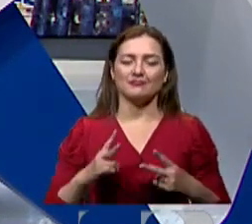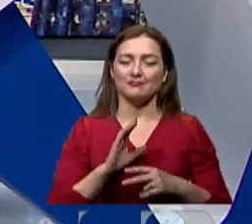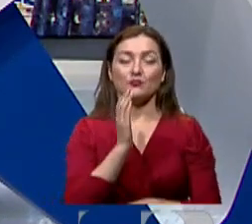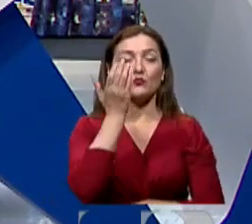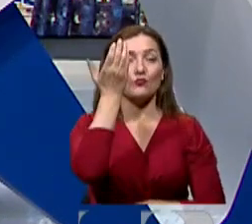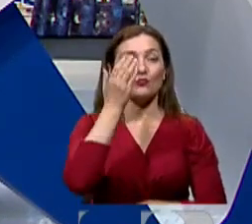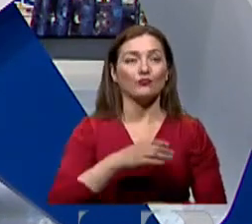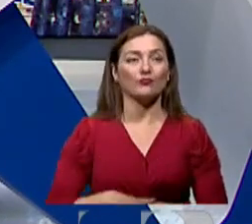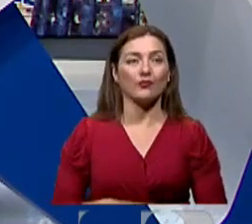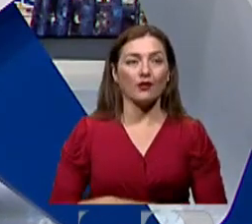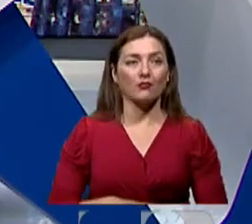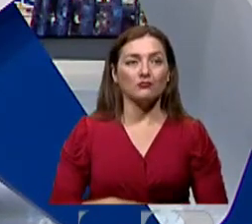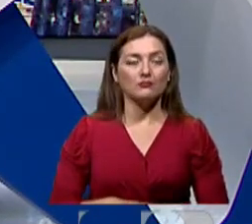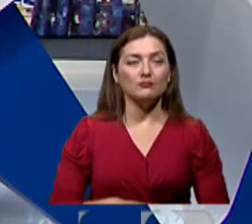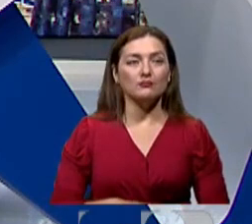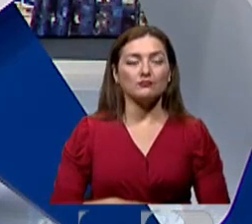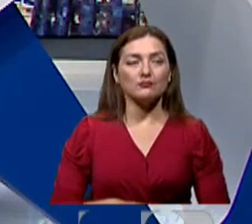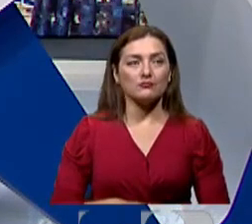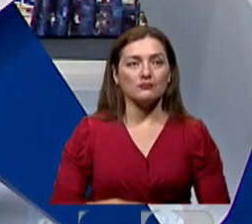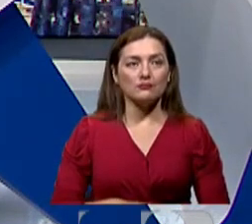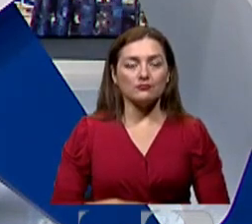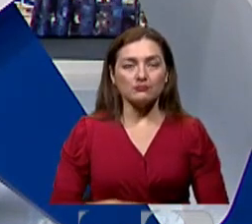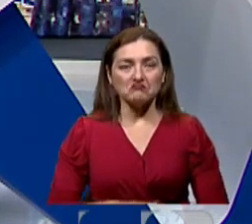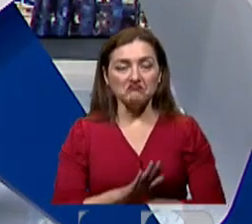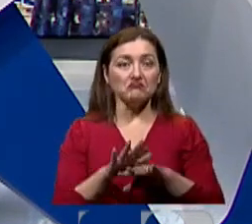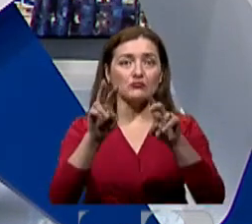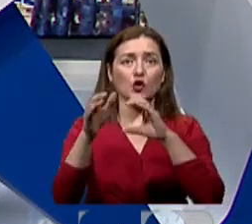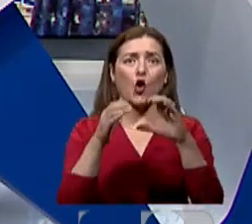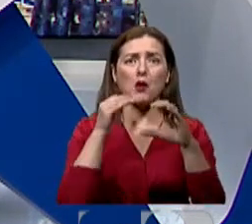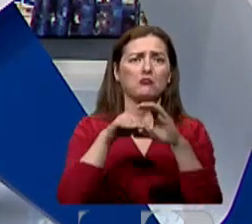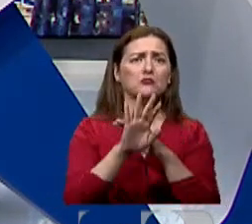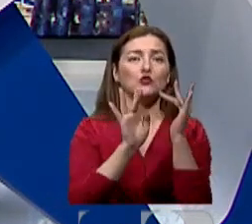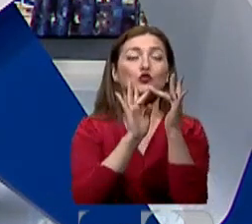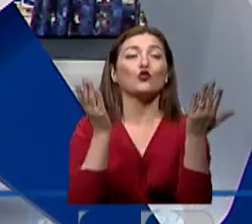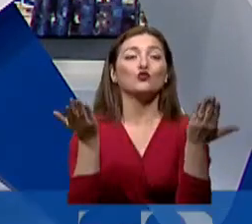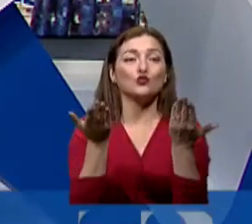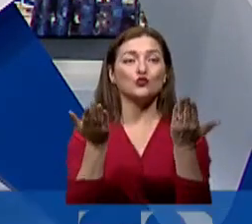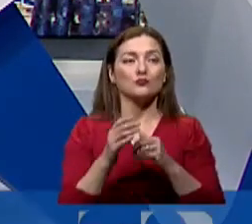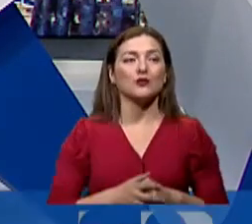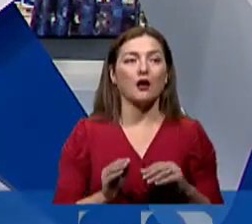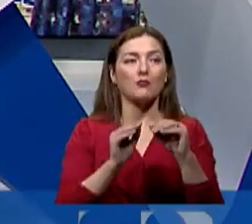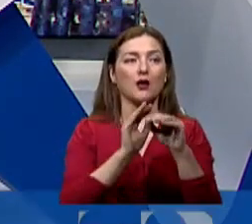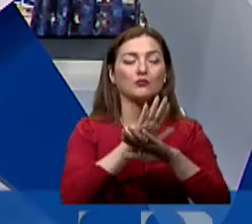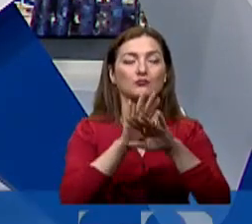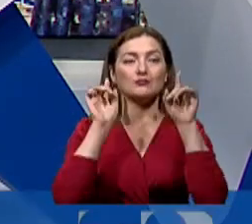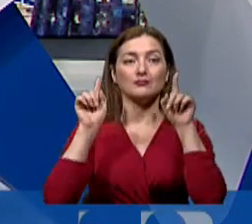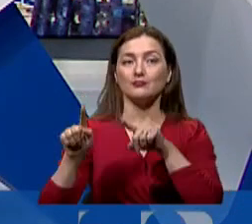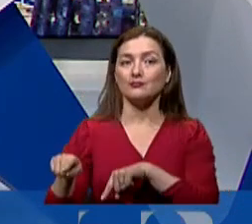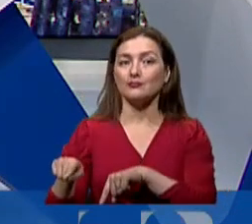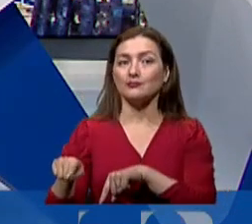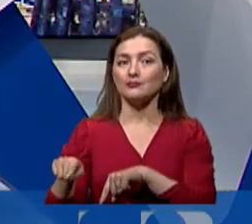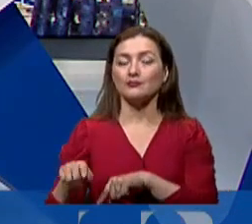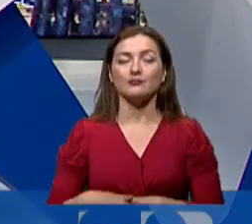que, Nati, si alguien tiene algún caso que quiera compartir contigo, ¿a dónde se puede comunicar? Claro que sí. Para más casos, comuníquese a